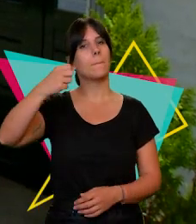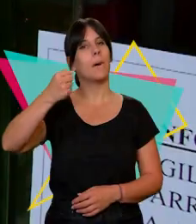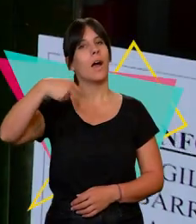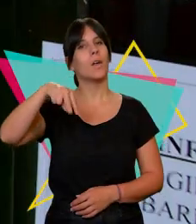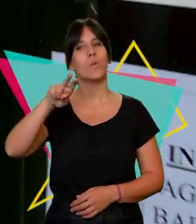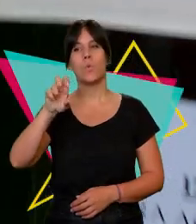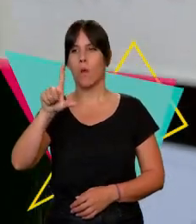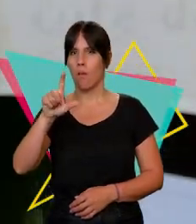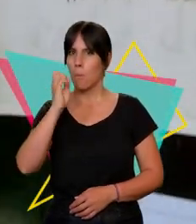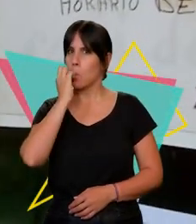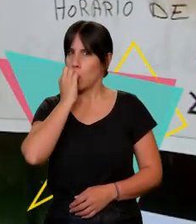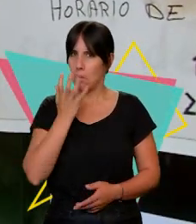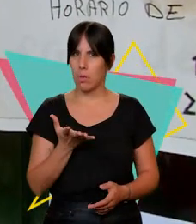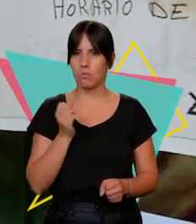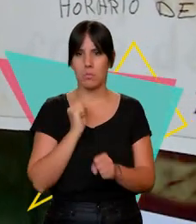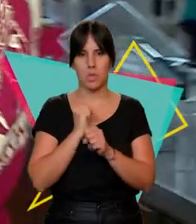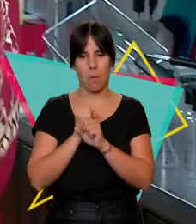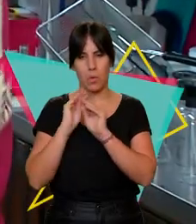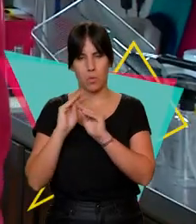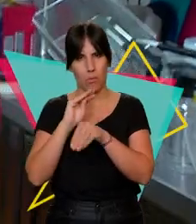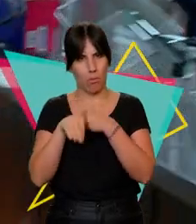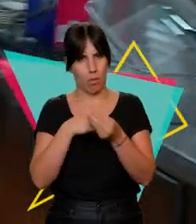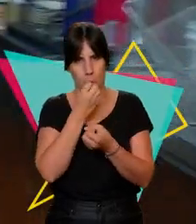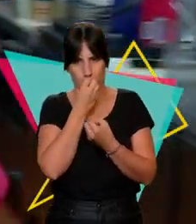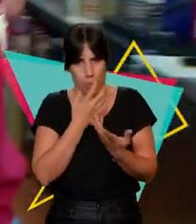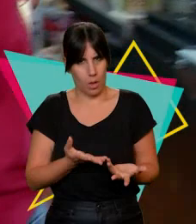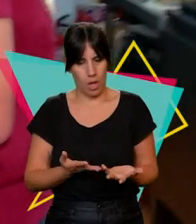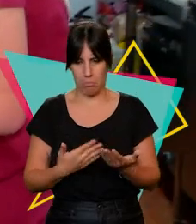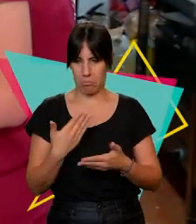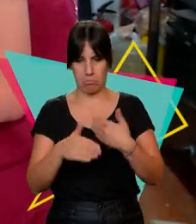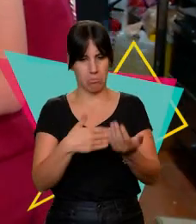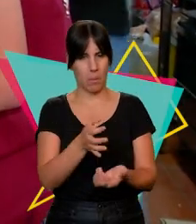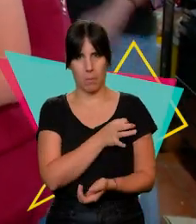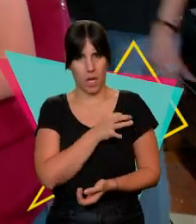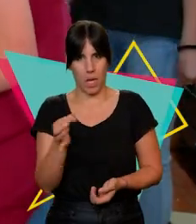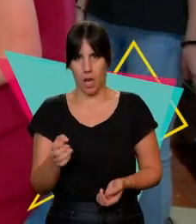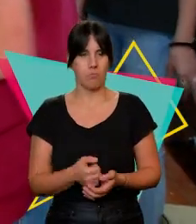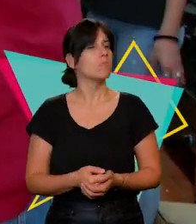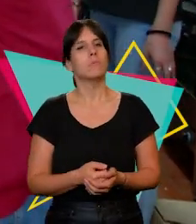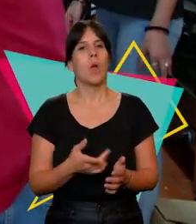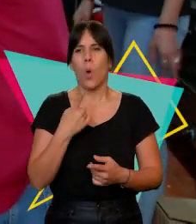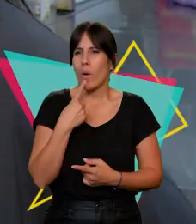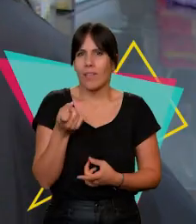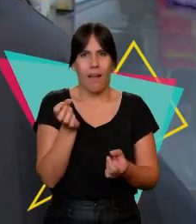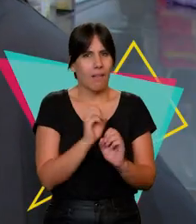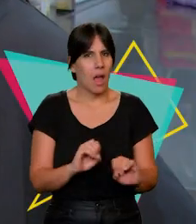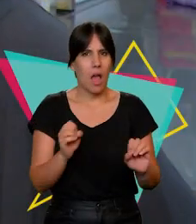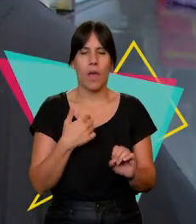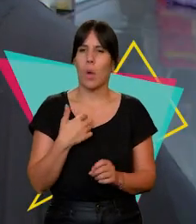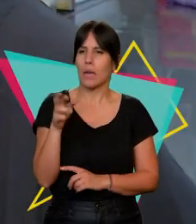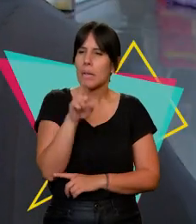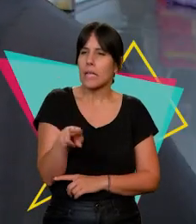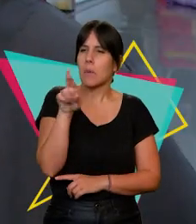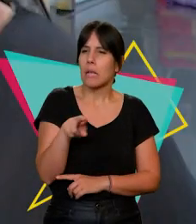Manuel, bastante bien, hace su trabajo estupendamente, se desenvuelve genial. Desde primera hora no le ha costado nada, no hay que